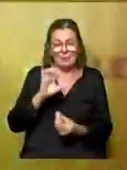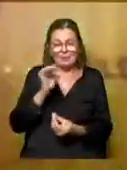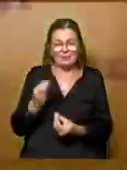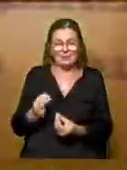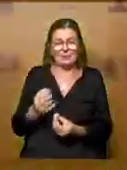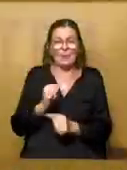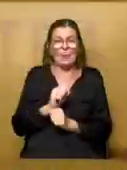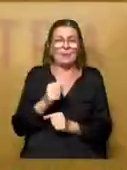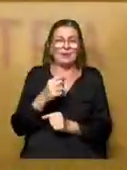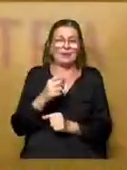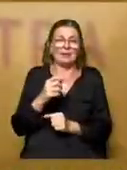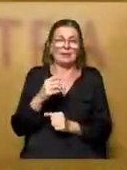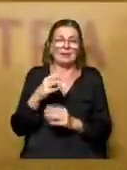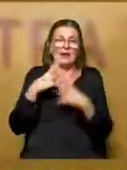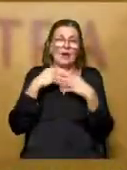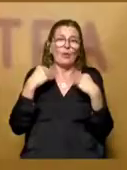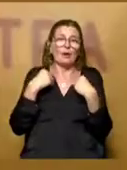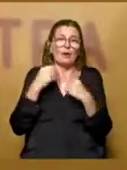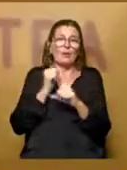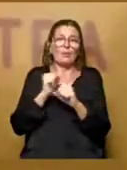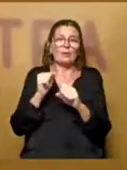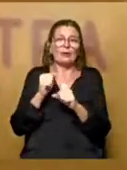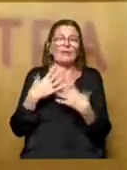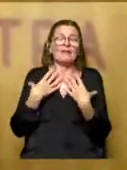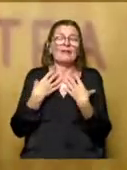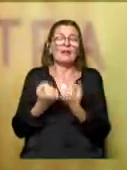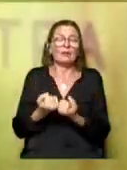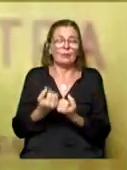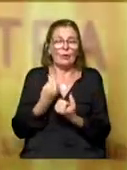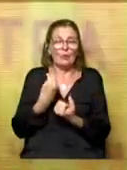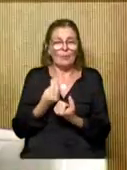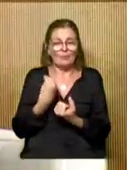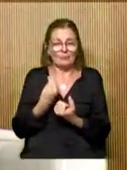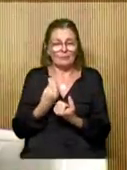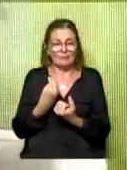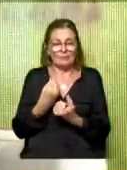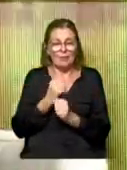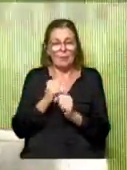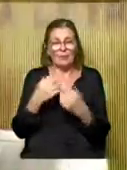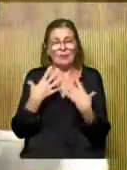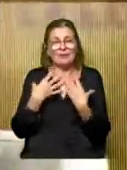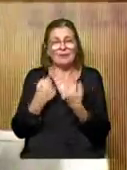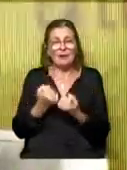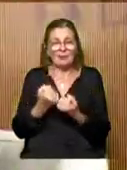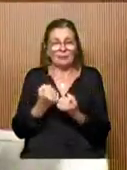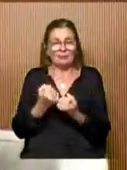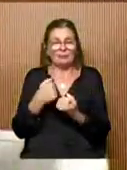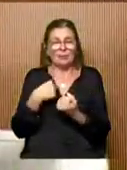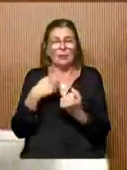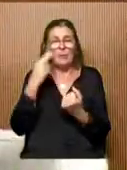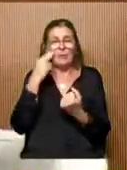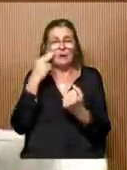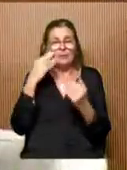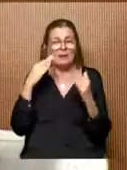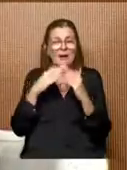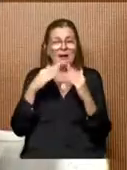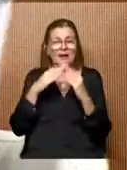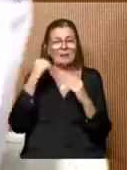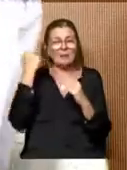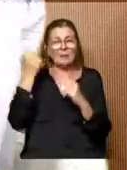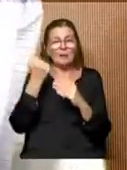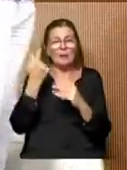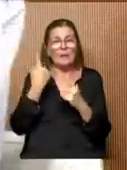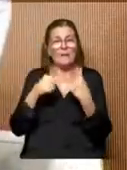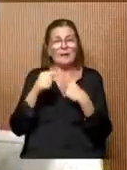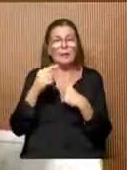es ridículo. ¿Cómo puede haber salud? No puede haber salud. Entonces, el problema de la vivienda es un eje central. ¿Pero cuál es